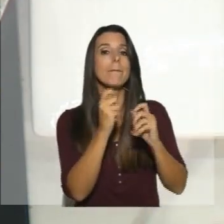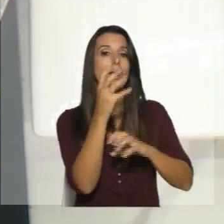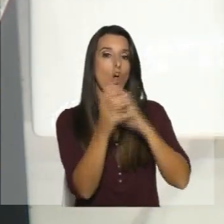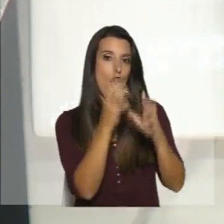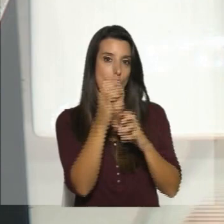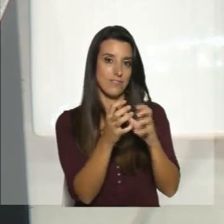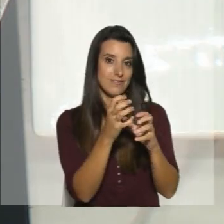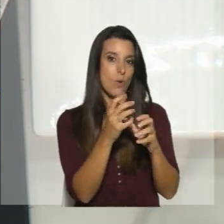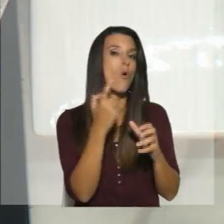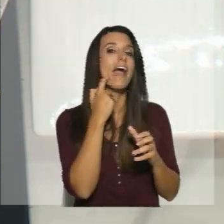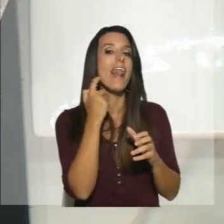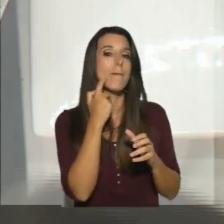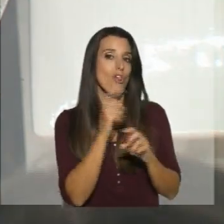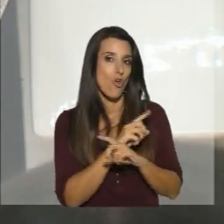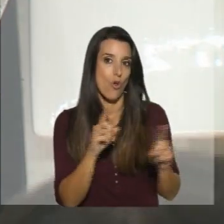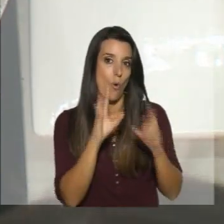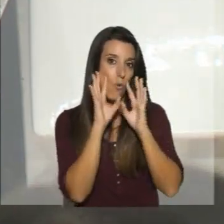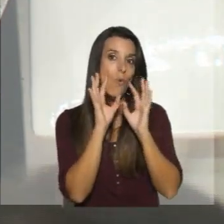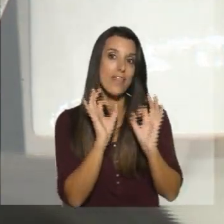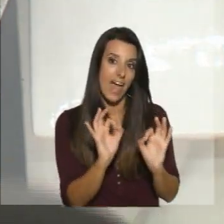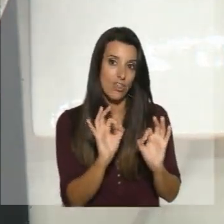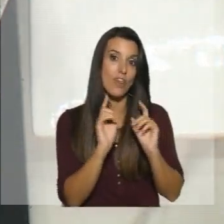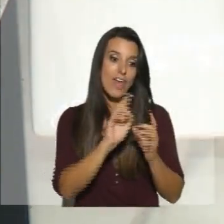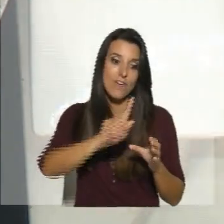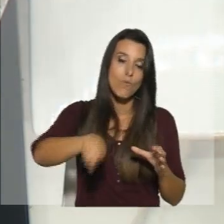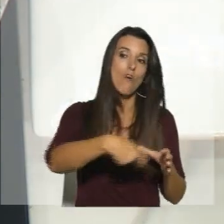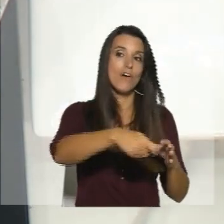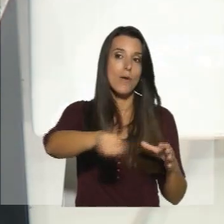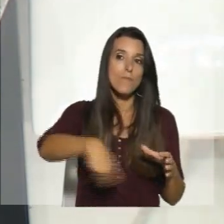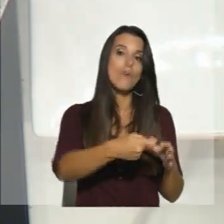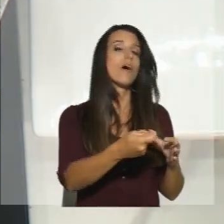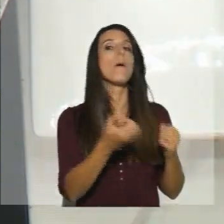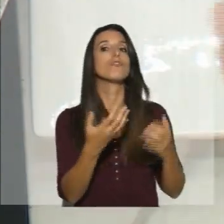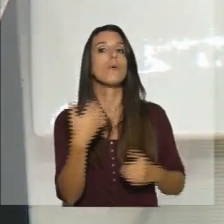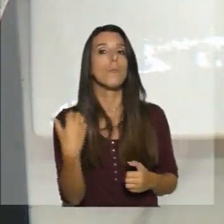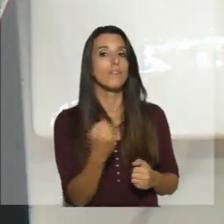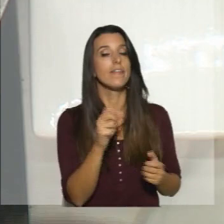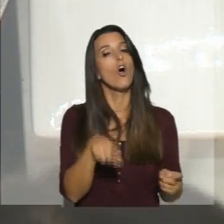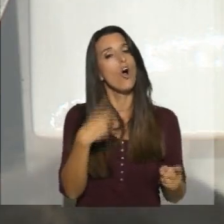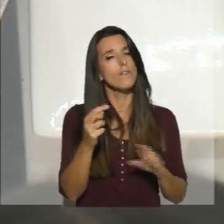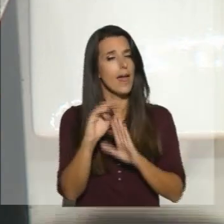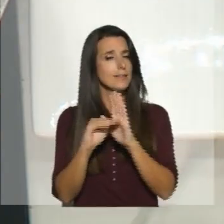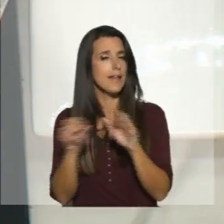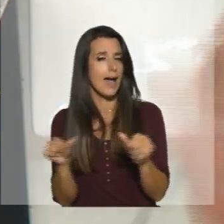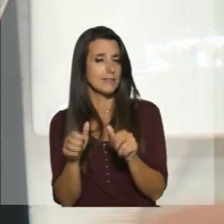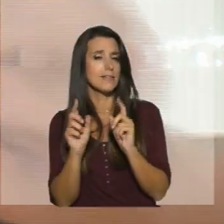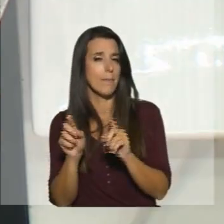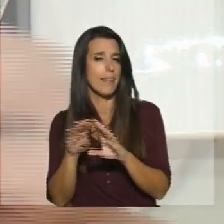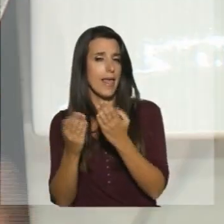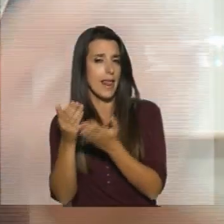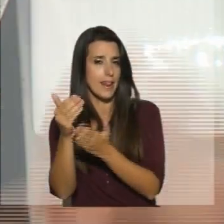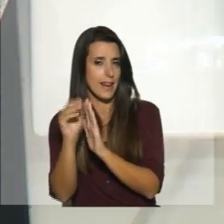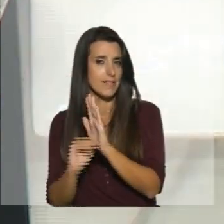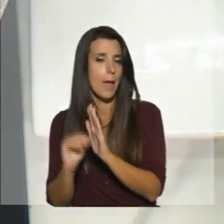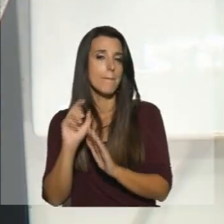voy dando los piques que iba dando el librito, ¿viste? Que, claro, porque me lo leí bien. Tengo otras recetas después para hacer del librito, que está bueno. Y eso,